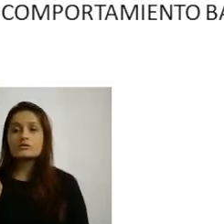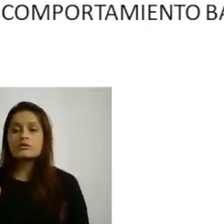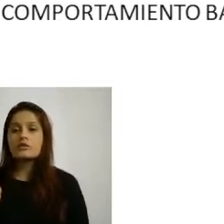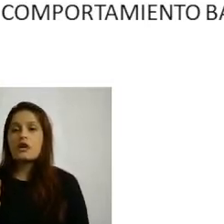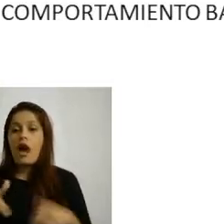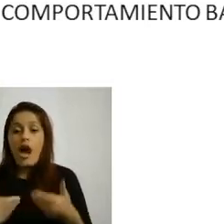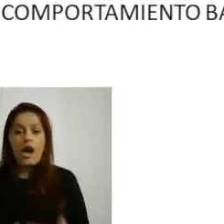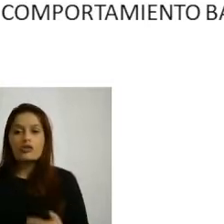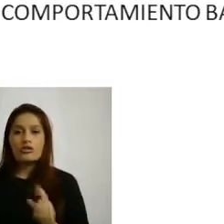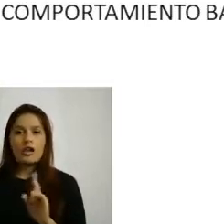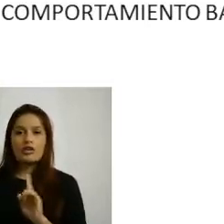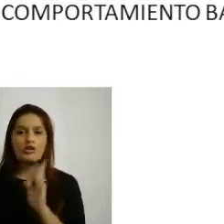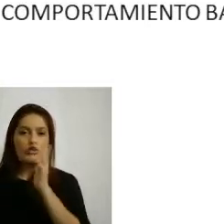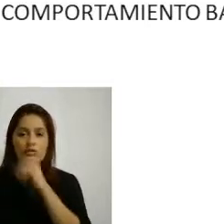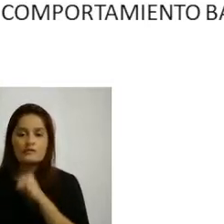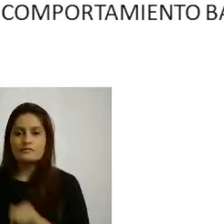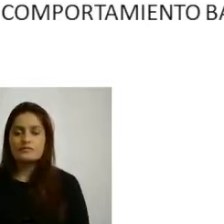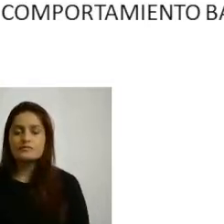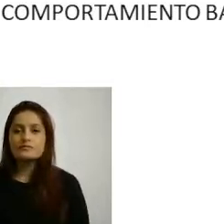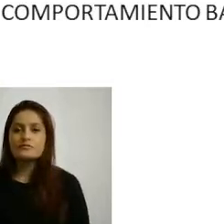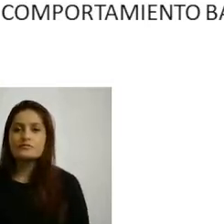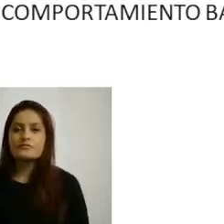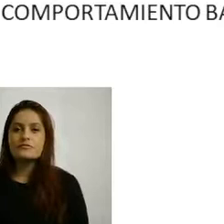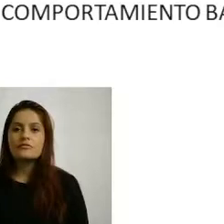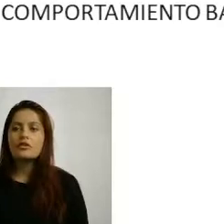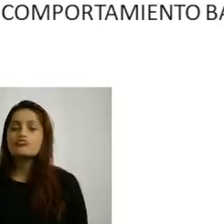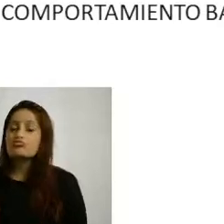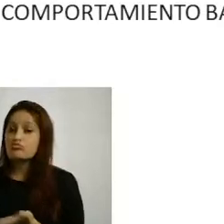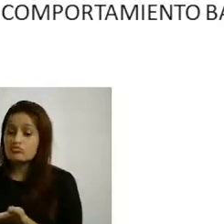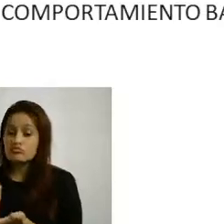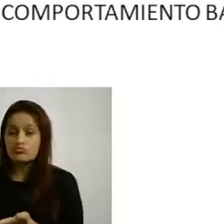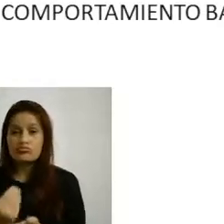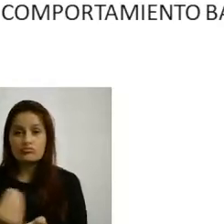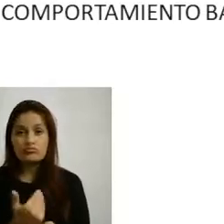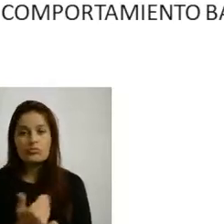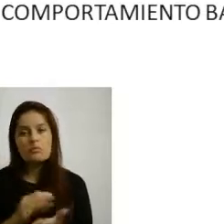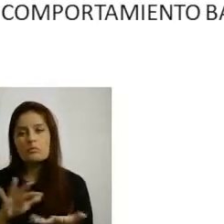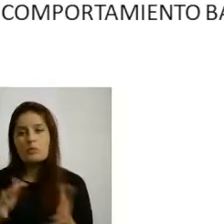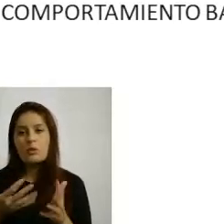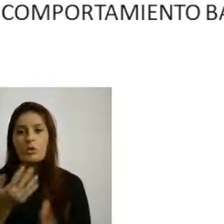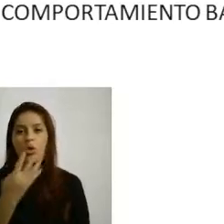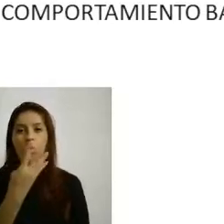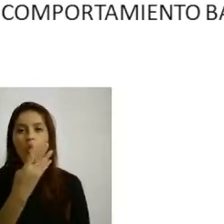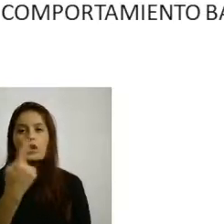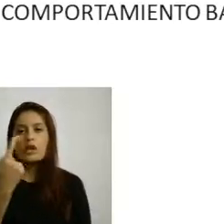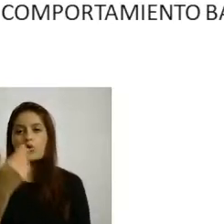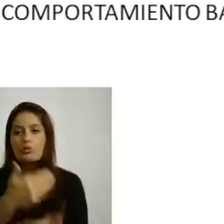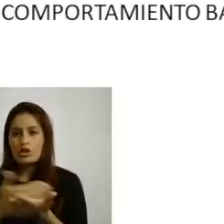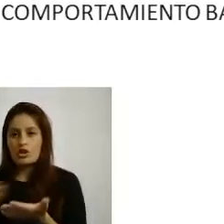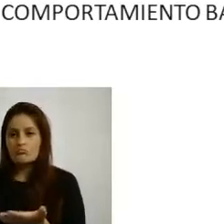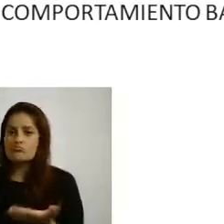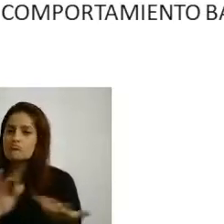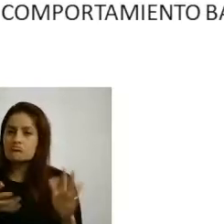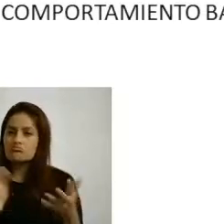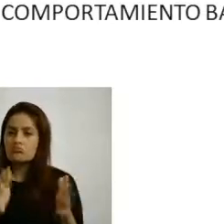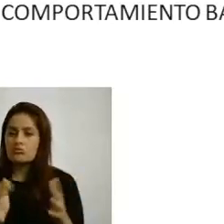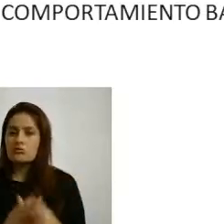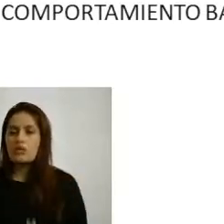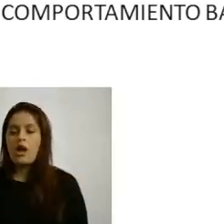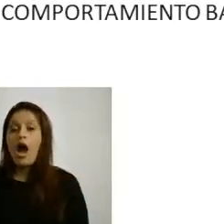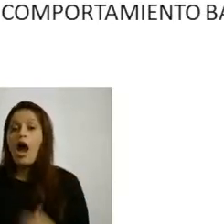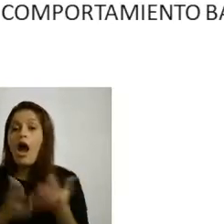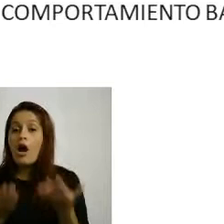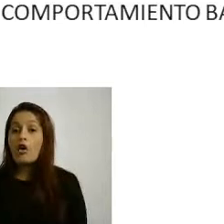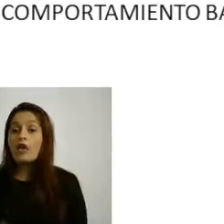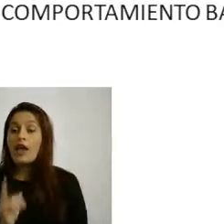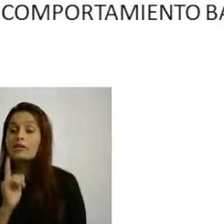postuló ahora. Se recaudaron en esa oportunidad cerca de 41 millones de pesos. Ahora tenemos